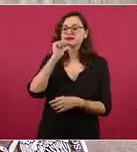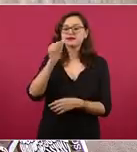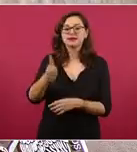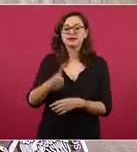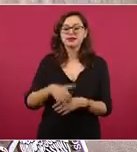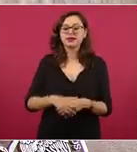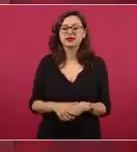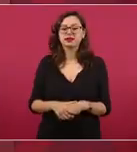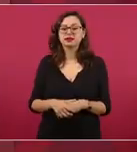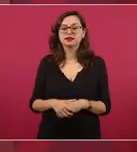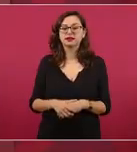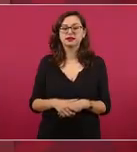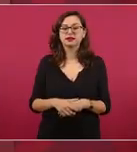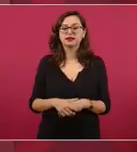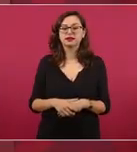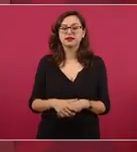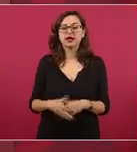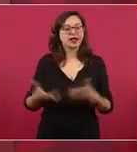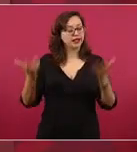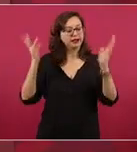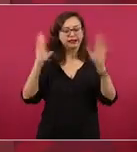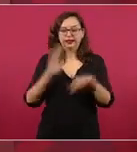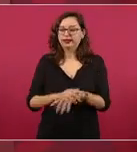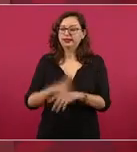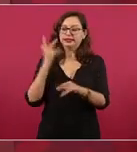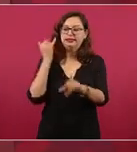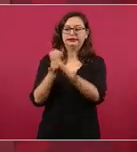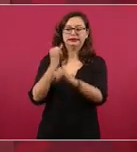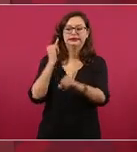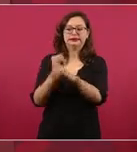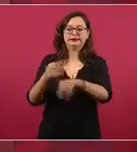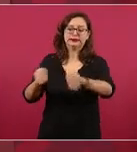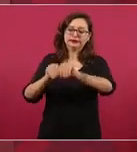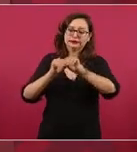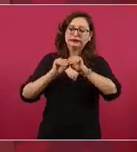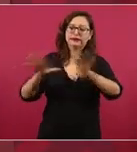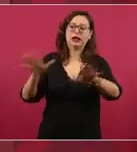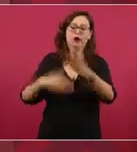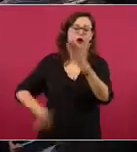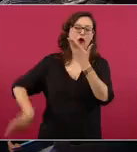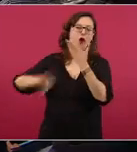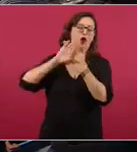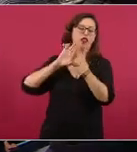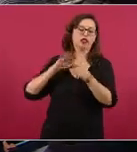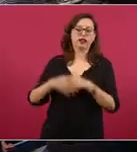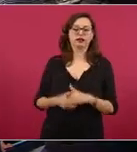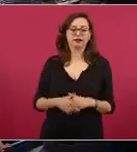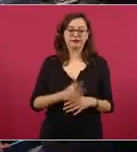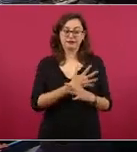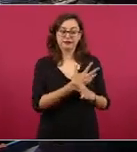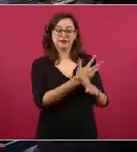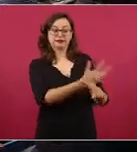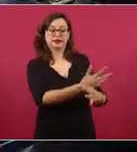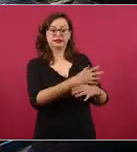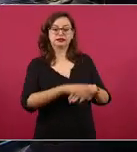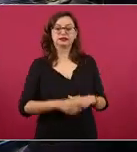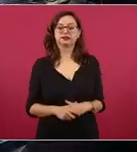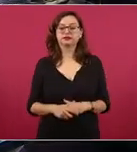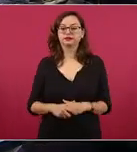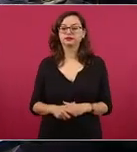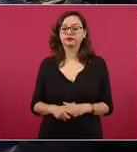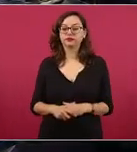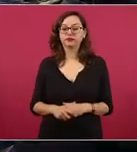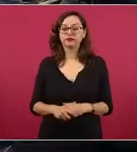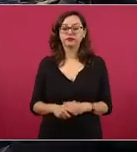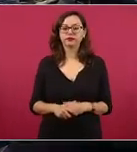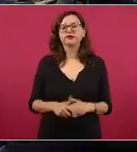todo por las benditas redes sociales. ¿Hubo reporte, presidente? presidente, de una agresión más a un religioso en